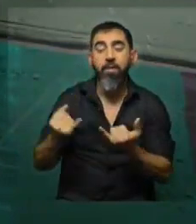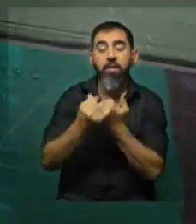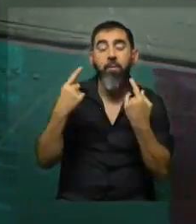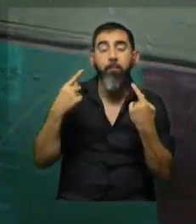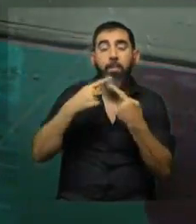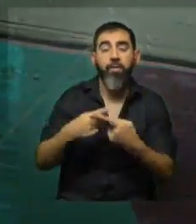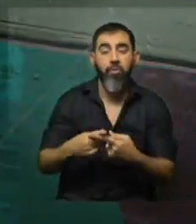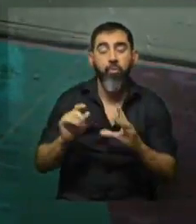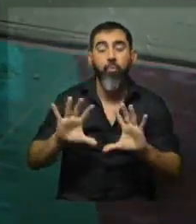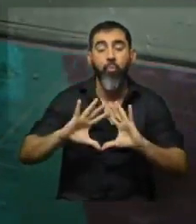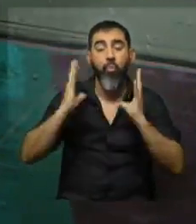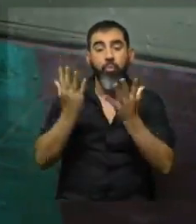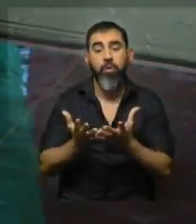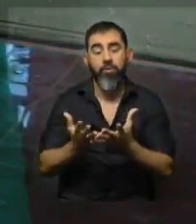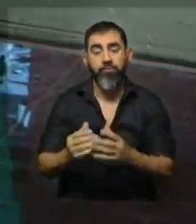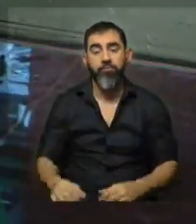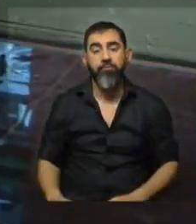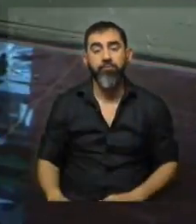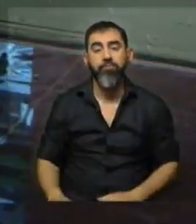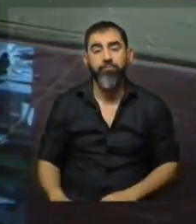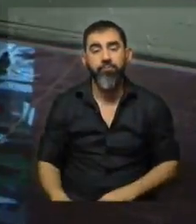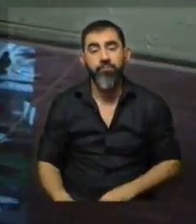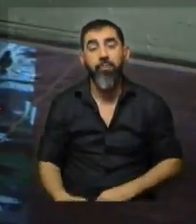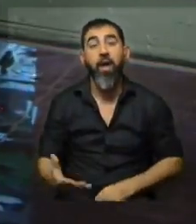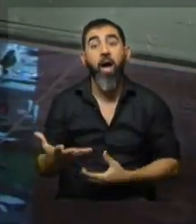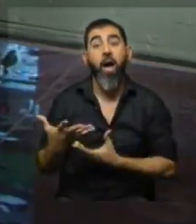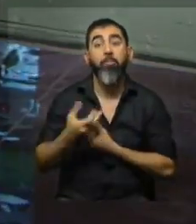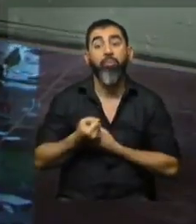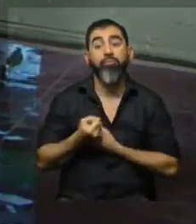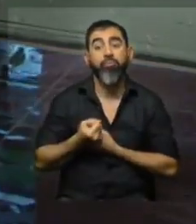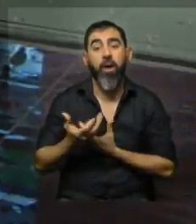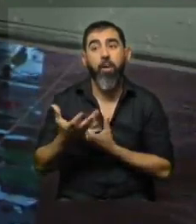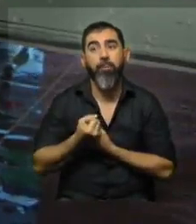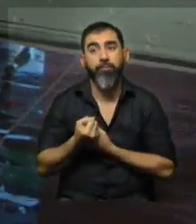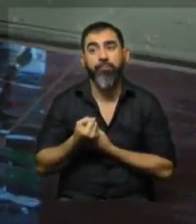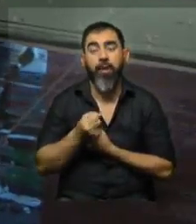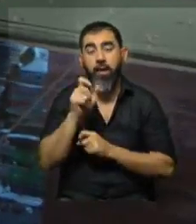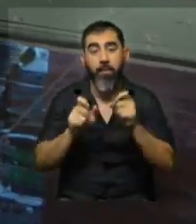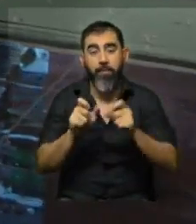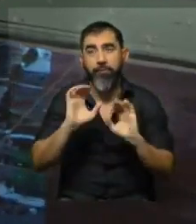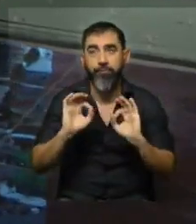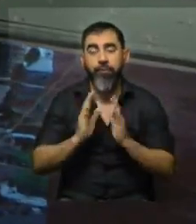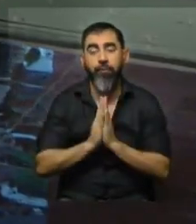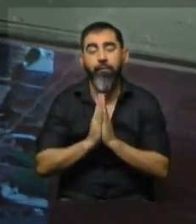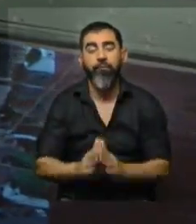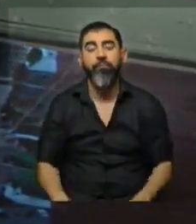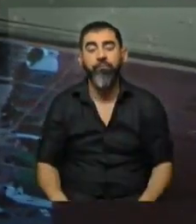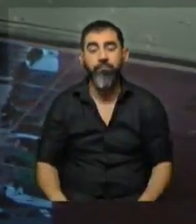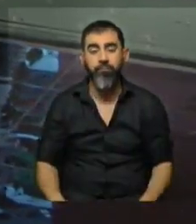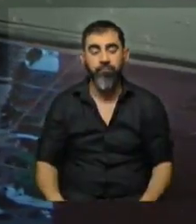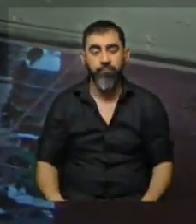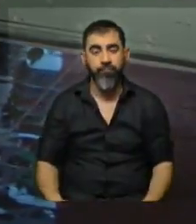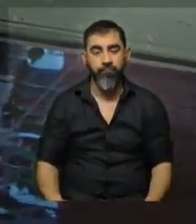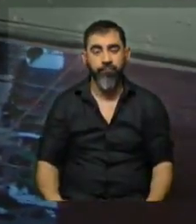debut en un mundial, que es una cosa que da mucho a ver, trabajo. Pido apoyo a la audiencia de Ciudad Viva. Acá la vamos Ciudad a tener